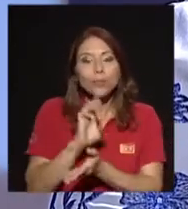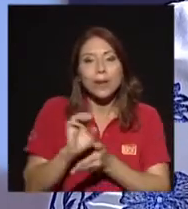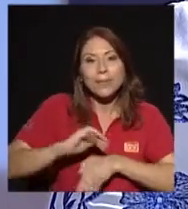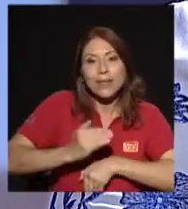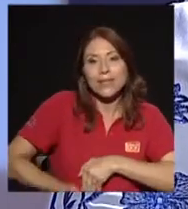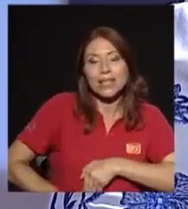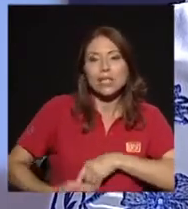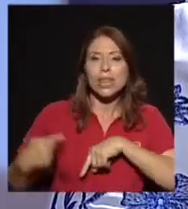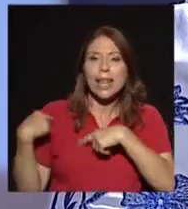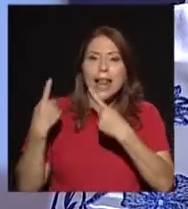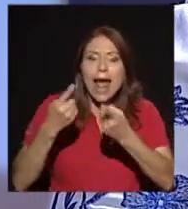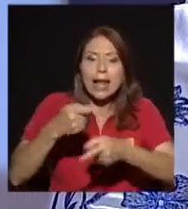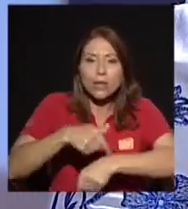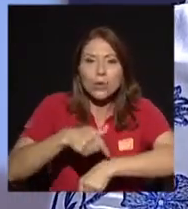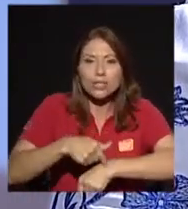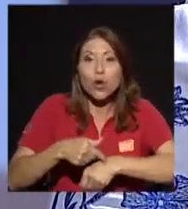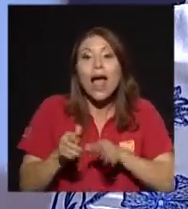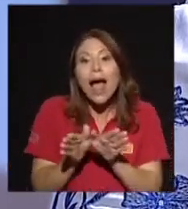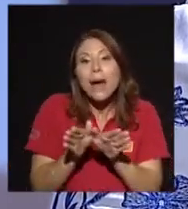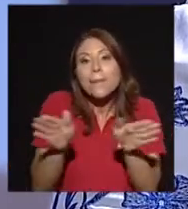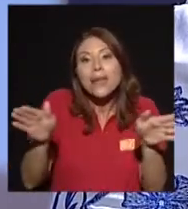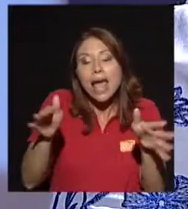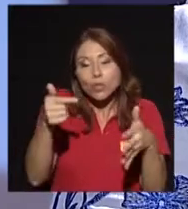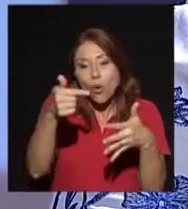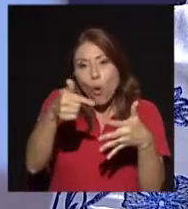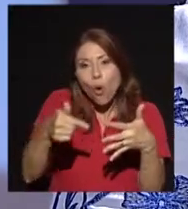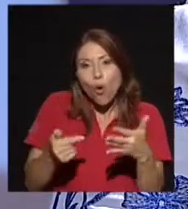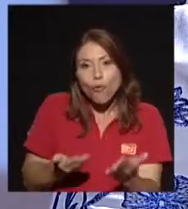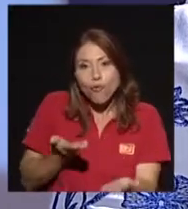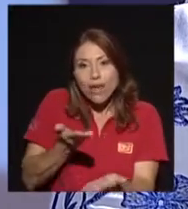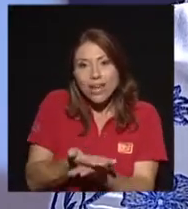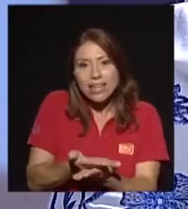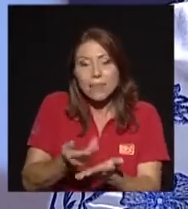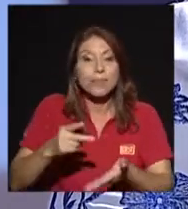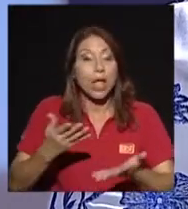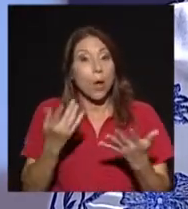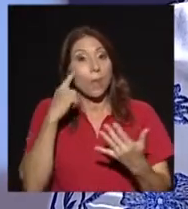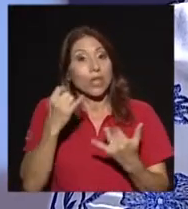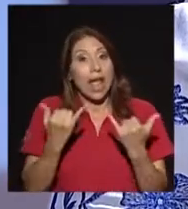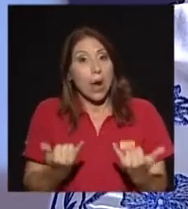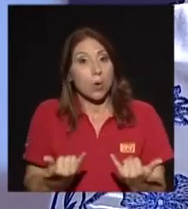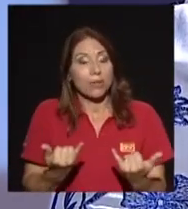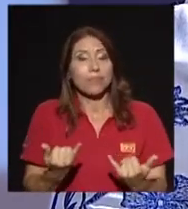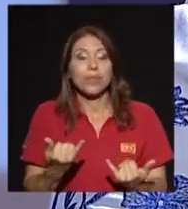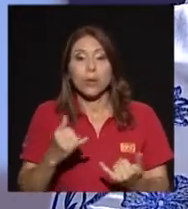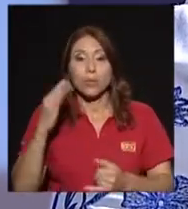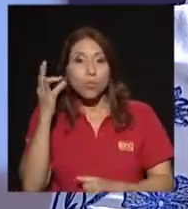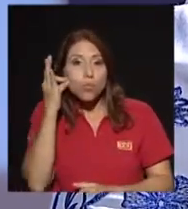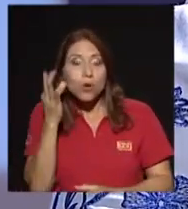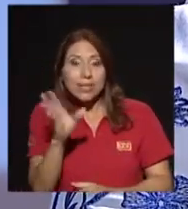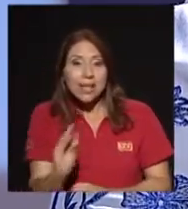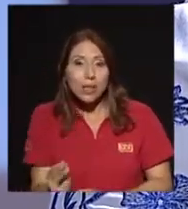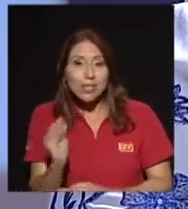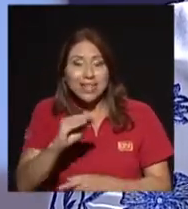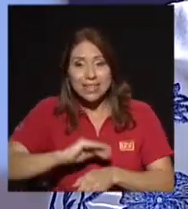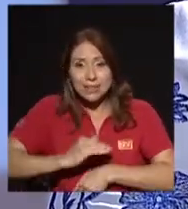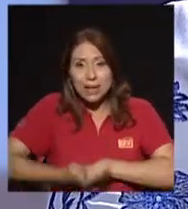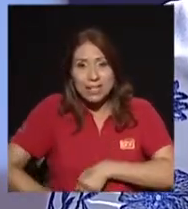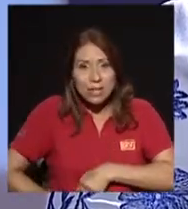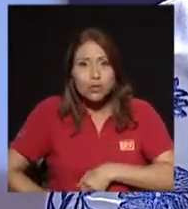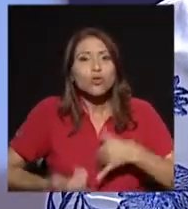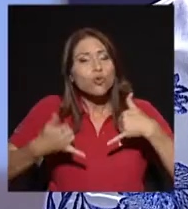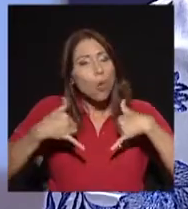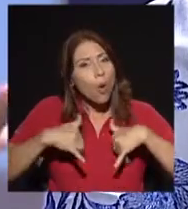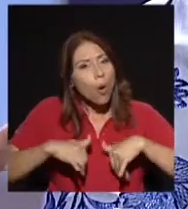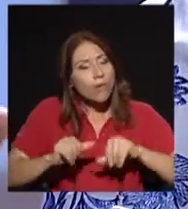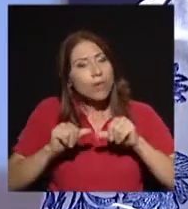una perspectiva de que el embarazo adolescente es un gran reto que a nivel nacional todavía tenemos pendientes y no ha variado